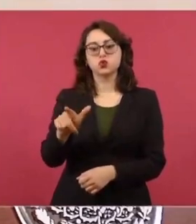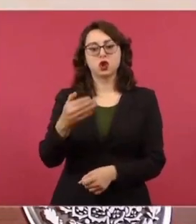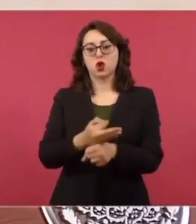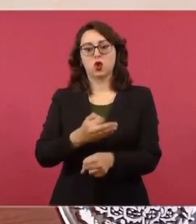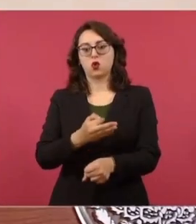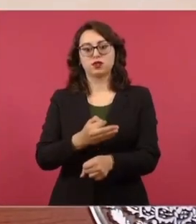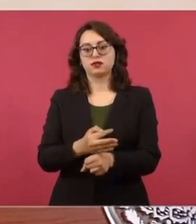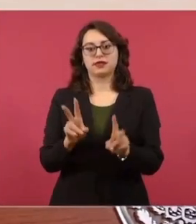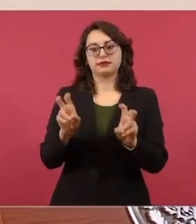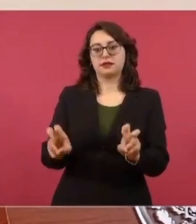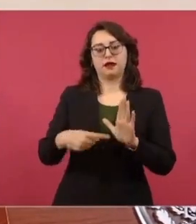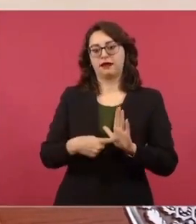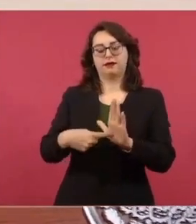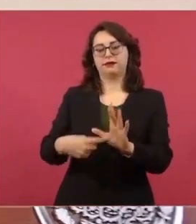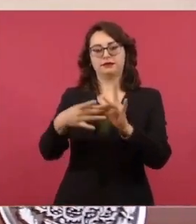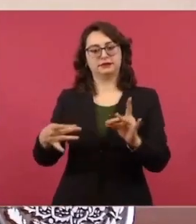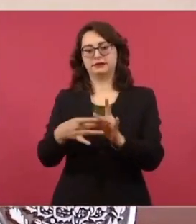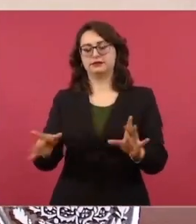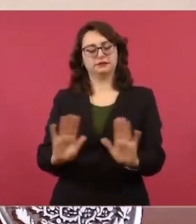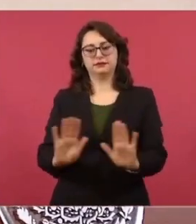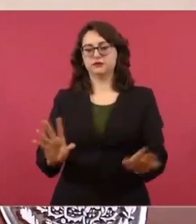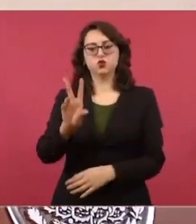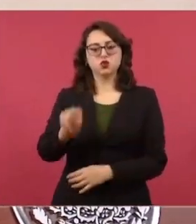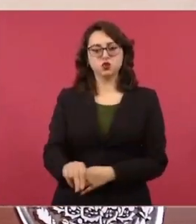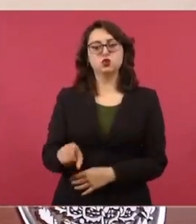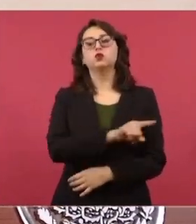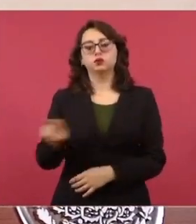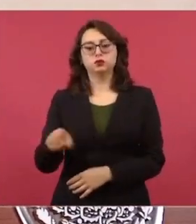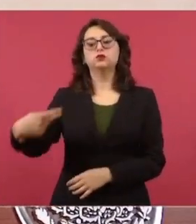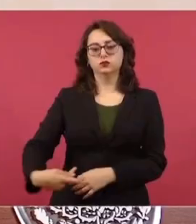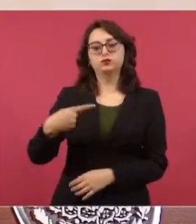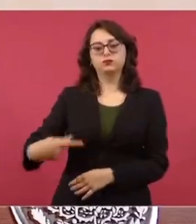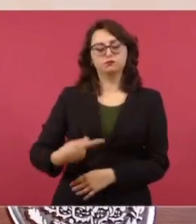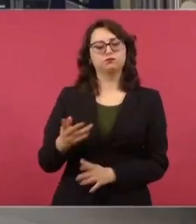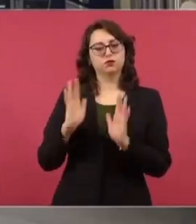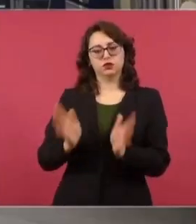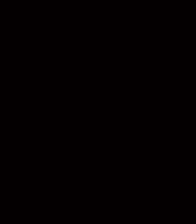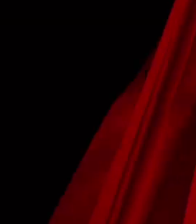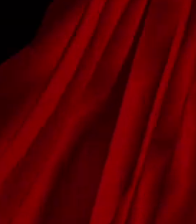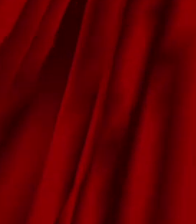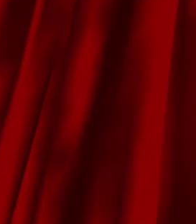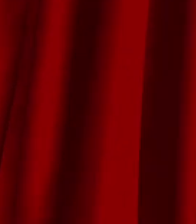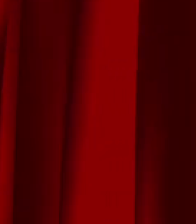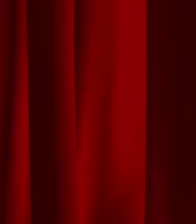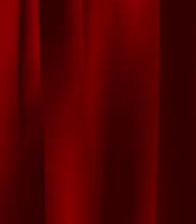esta mañanera a eso. Nada más porque me lo preguntan, yo ya creo que contesté.